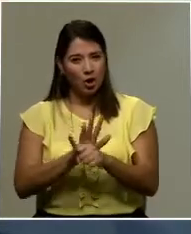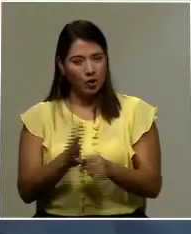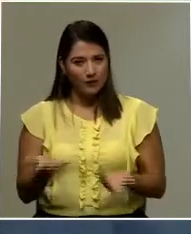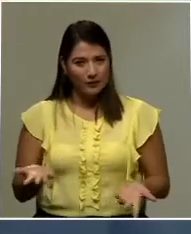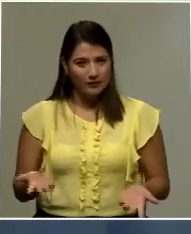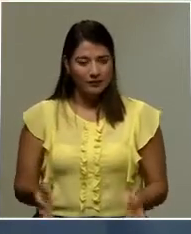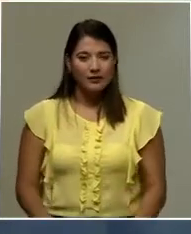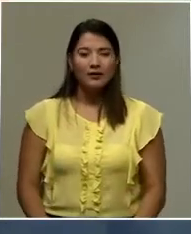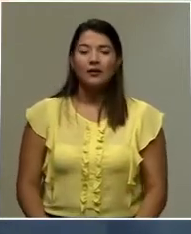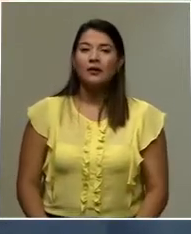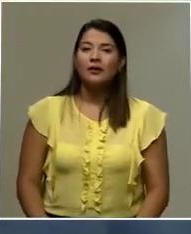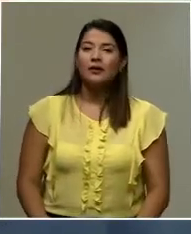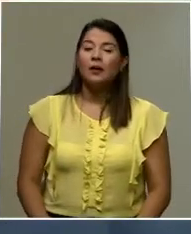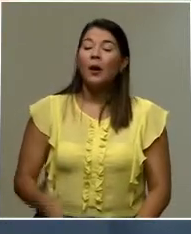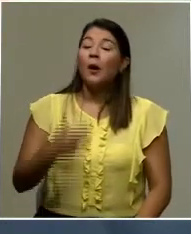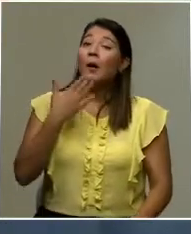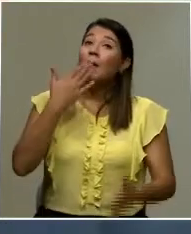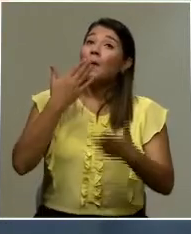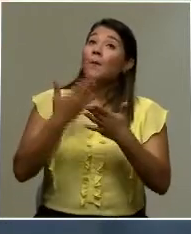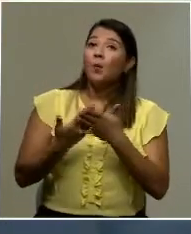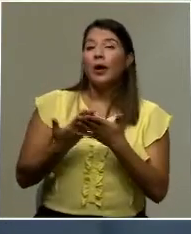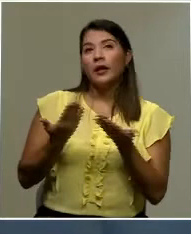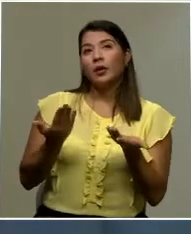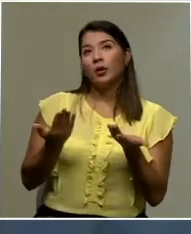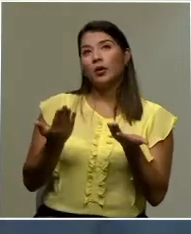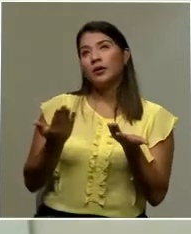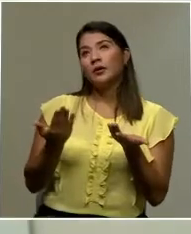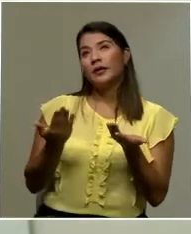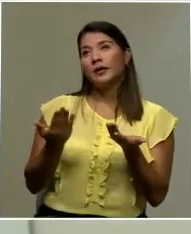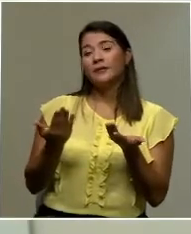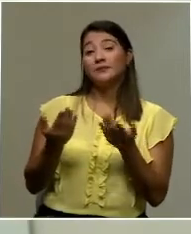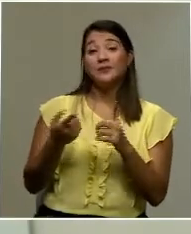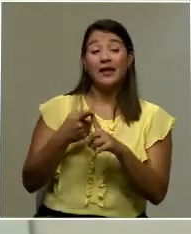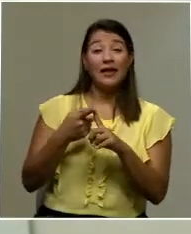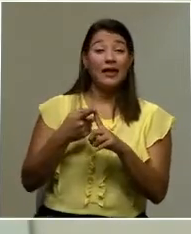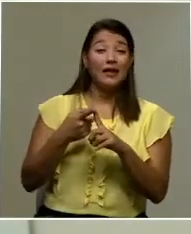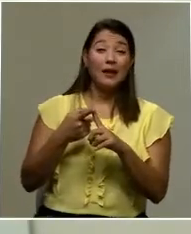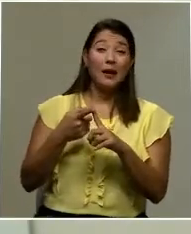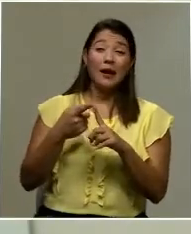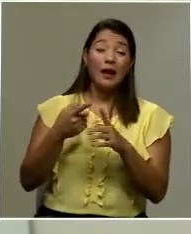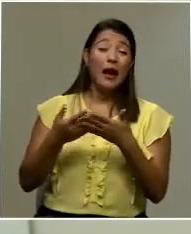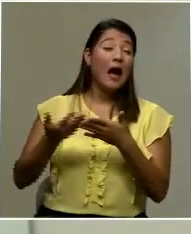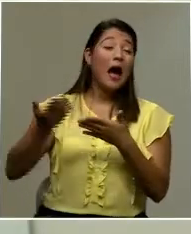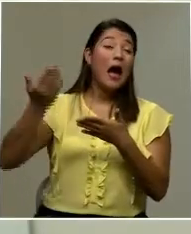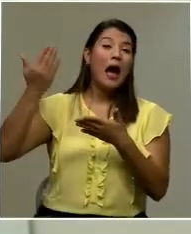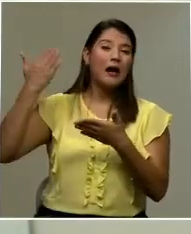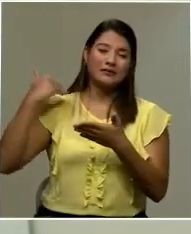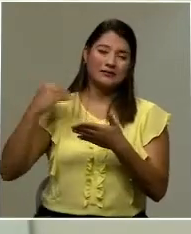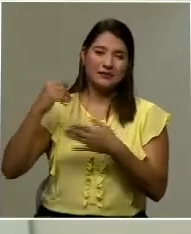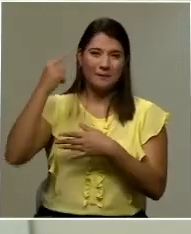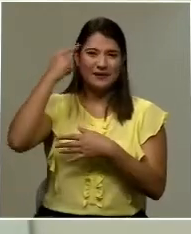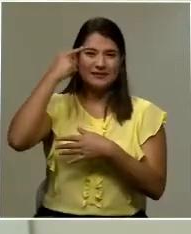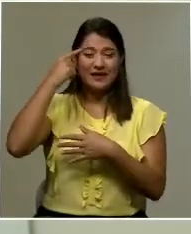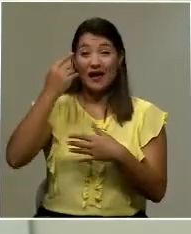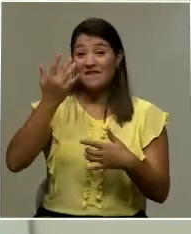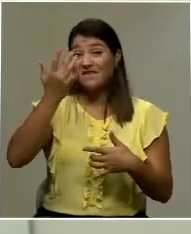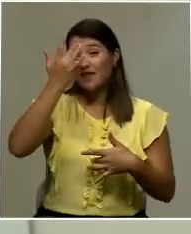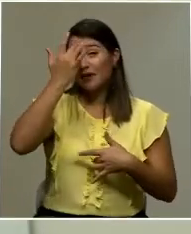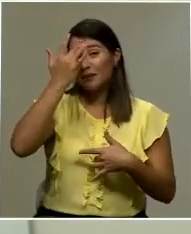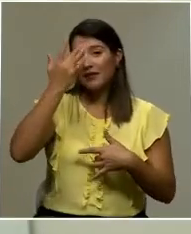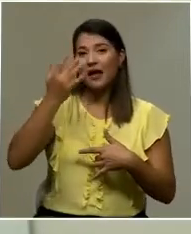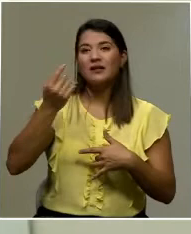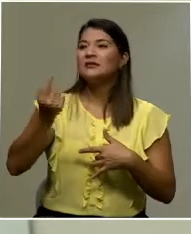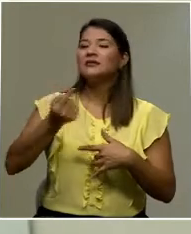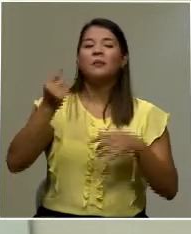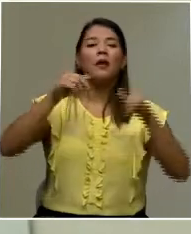Bueno, porque es un poco el péndulo de la historia, ¿no? Durante la mayoría de la historia de la humanidad se pensaba que las enfermedades iban por el aire,